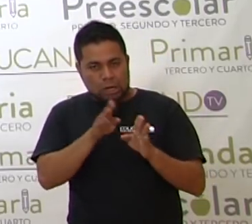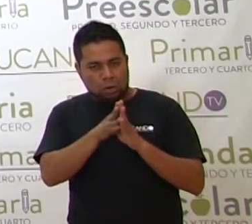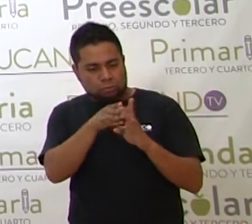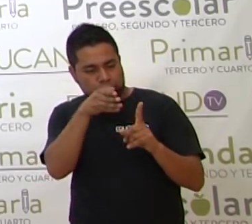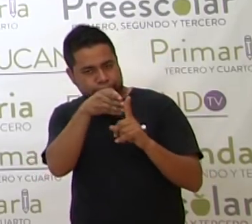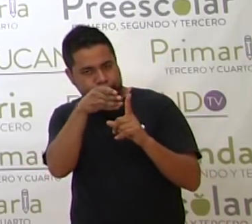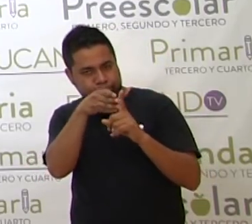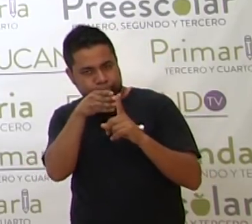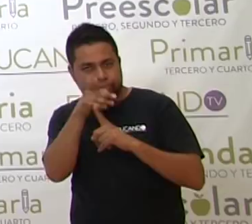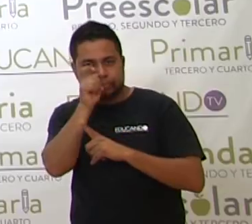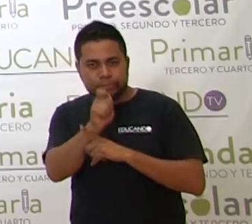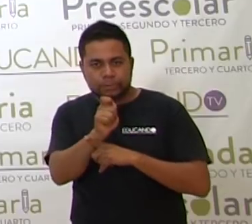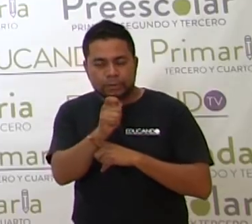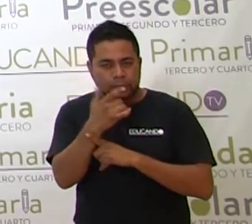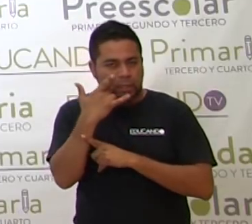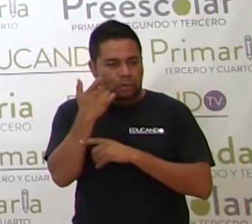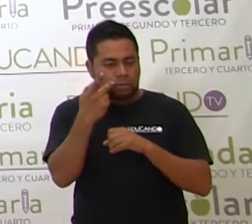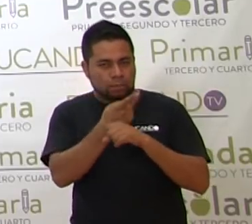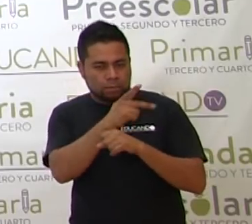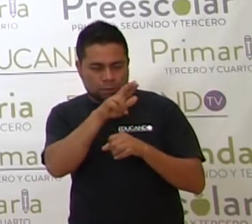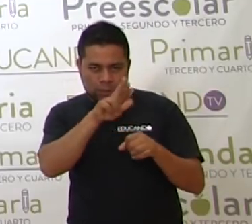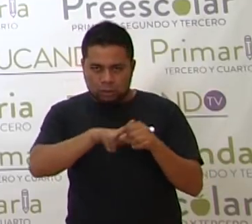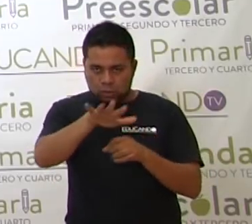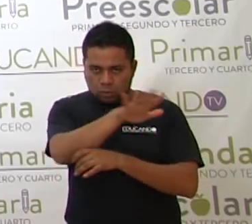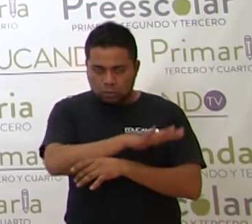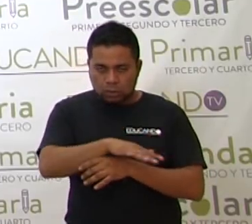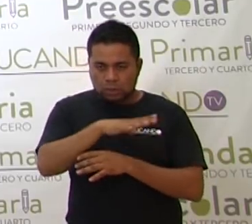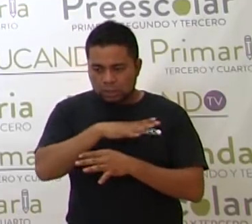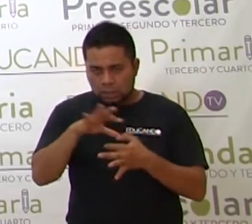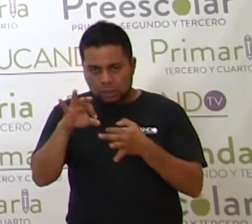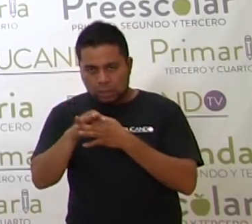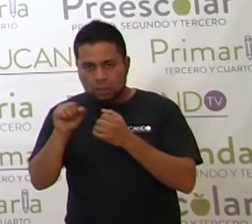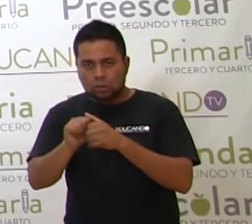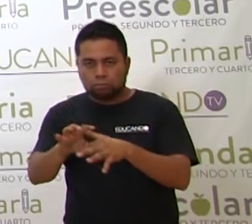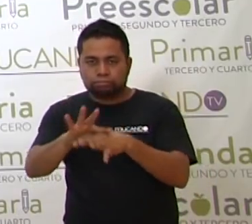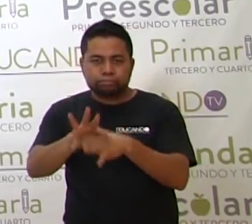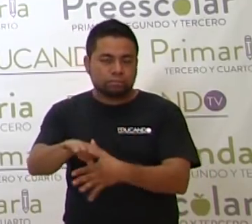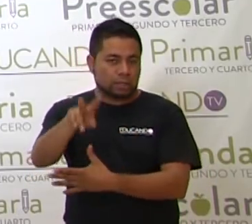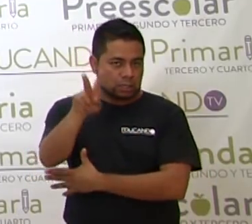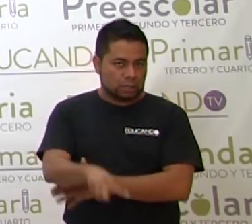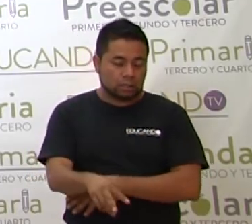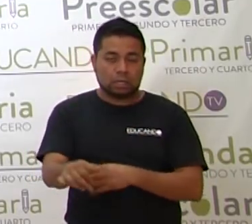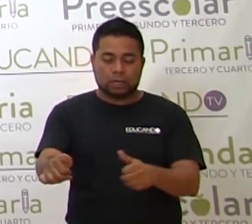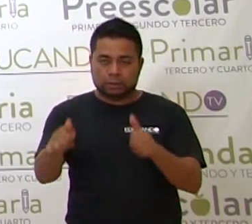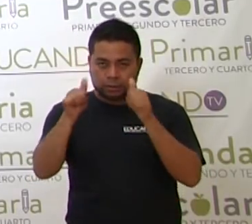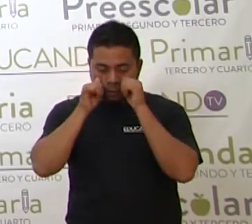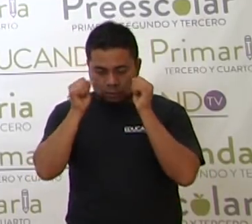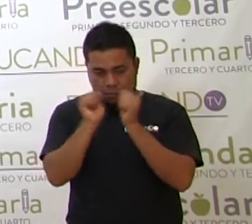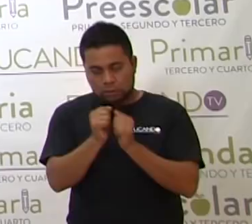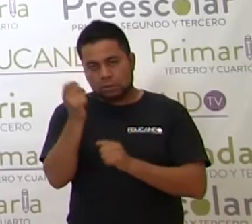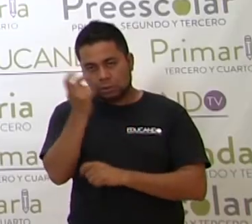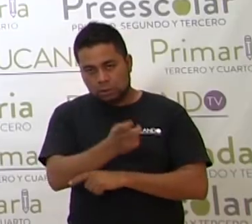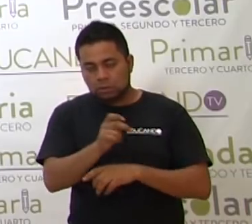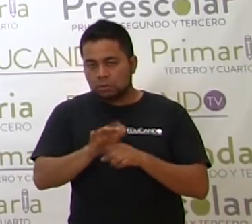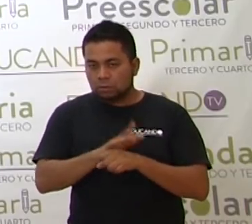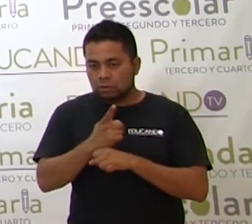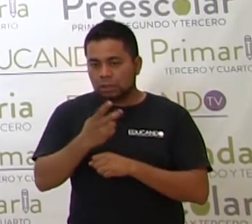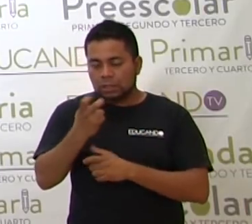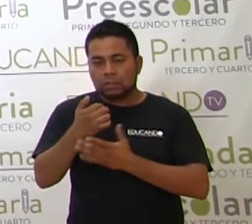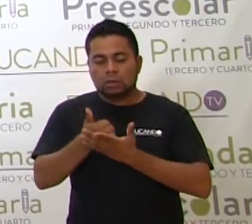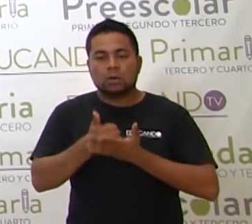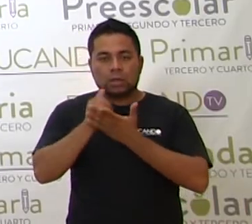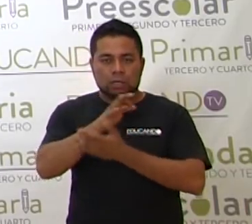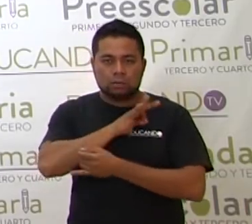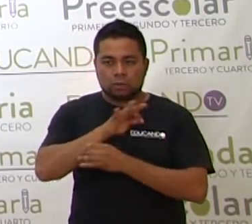exactos de lo que es el fenómeno y está conectado con la realidad. Mucha atención con esto, porque te va a